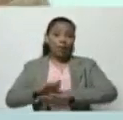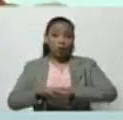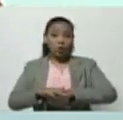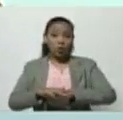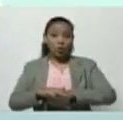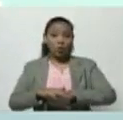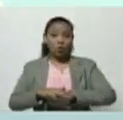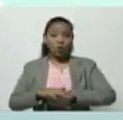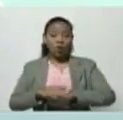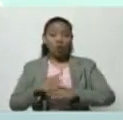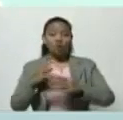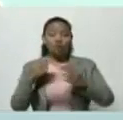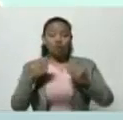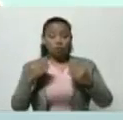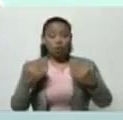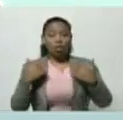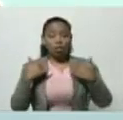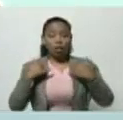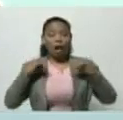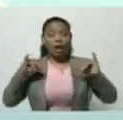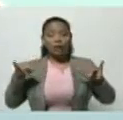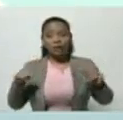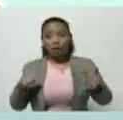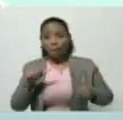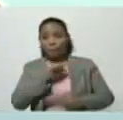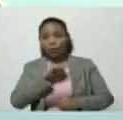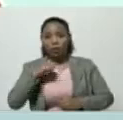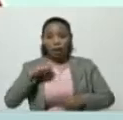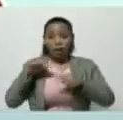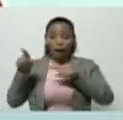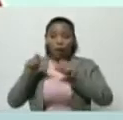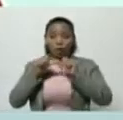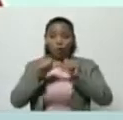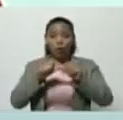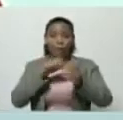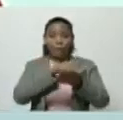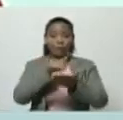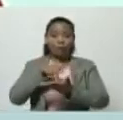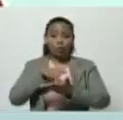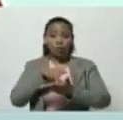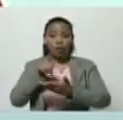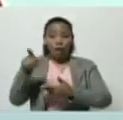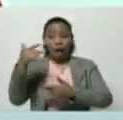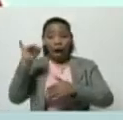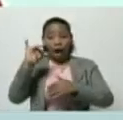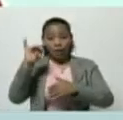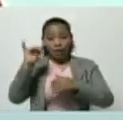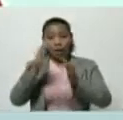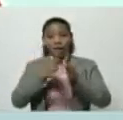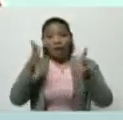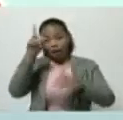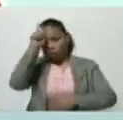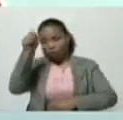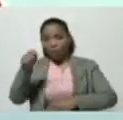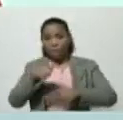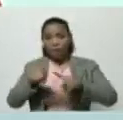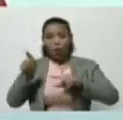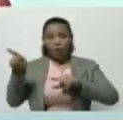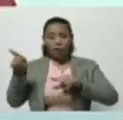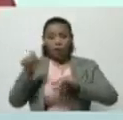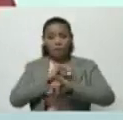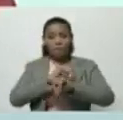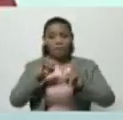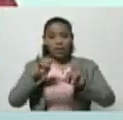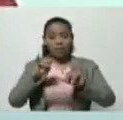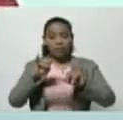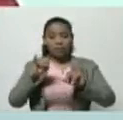desgaste en lo personal. Y ahí están y siguen militando. Pues ellos un gran reconocimiento. Pero el rol de ellos termina una